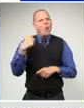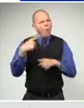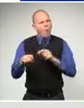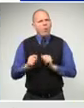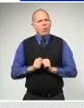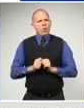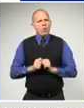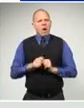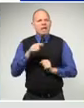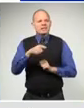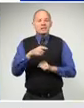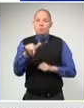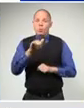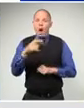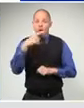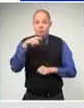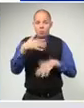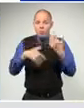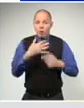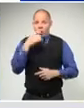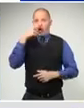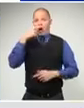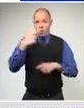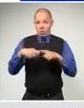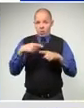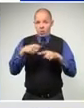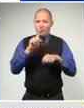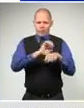virus respiratorios. Nosotros,